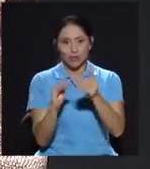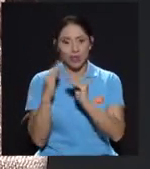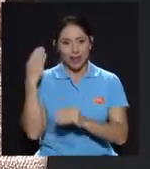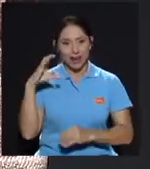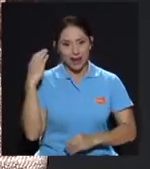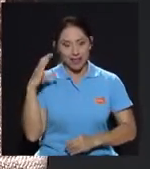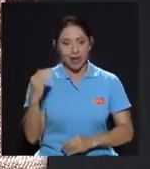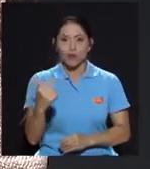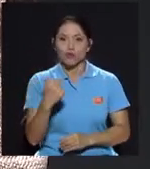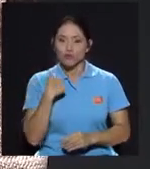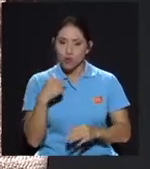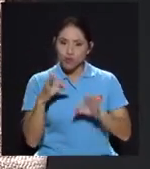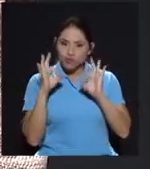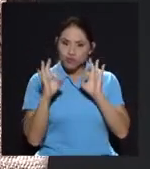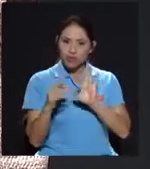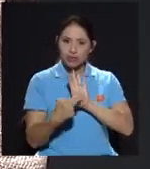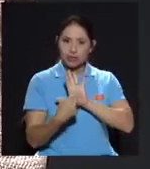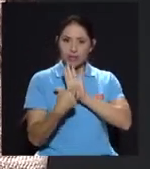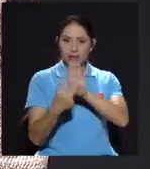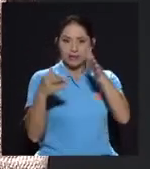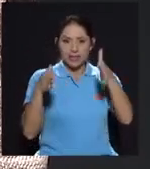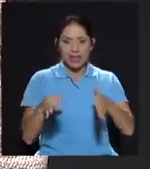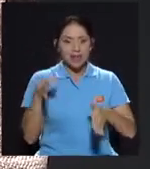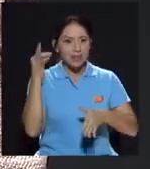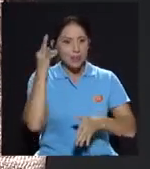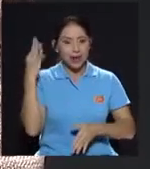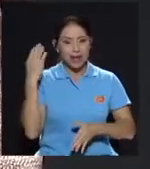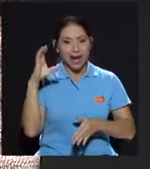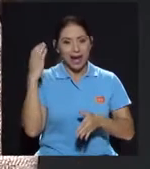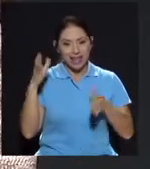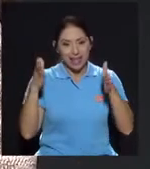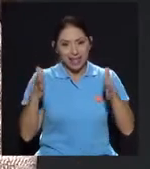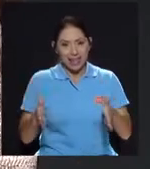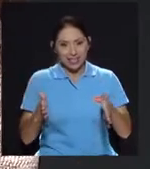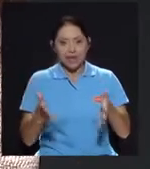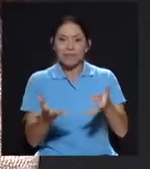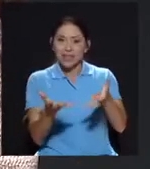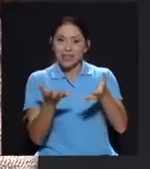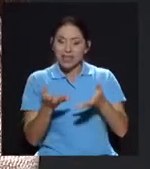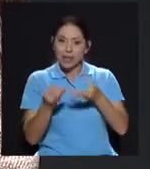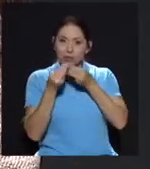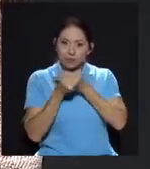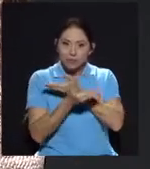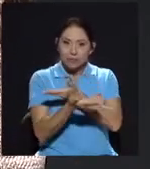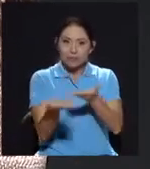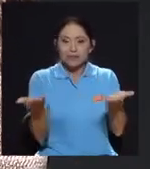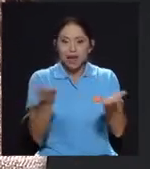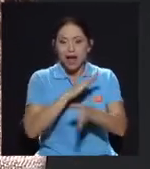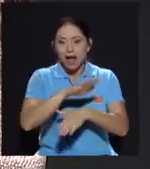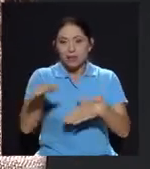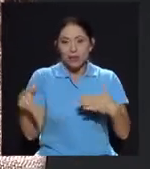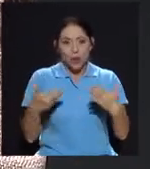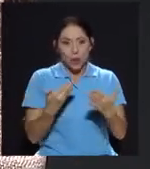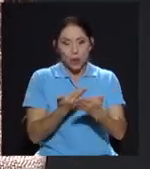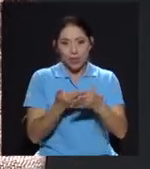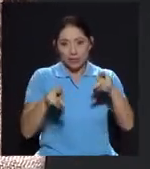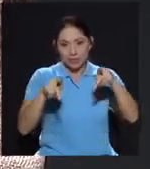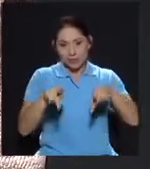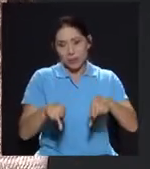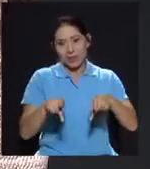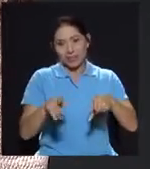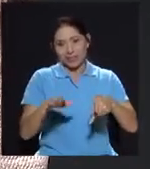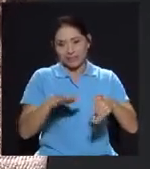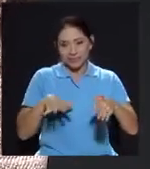representante de la mujer cartaginés ha elegido manifestarse lo actuado mis y